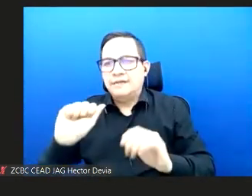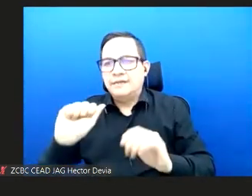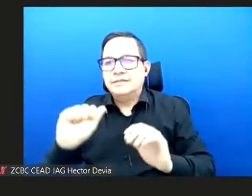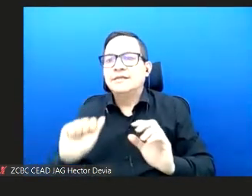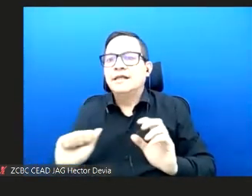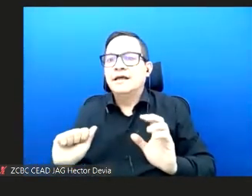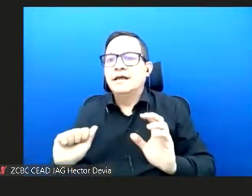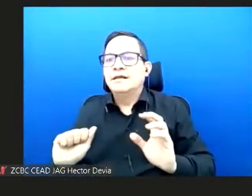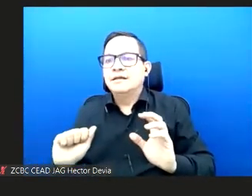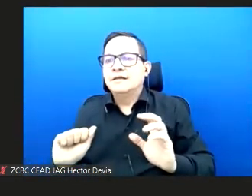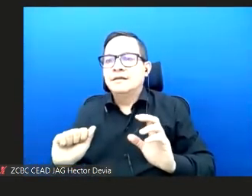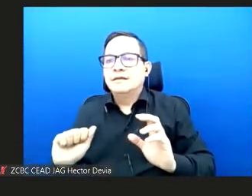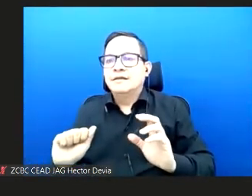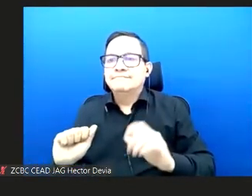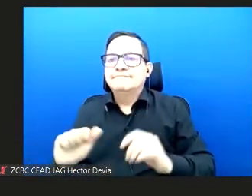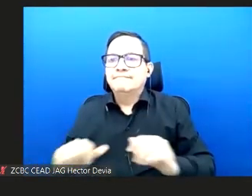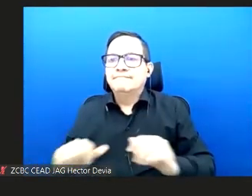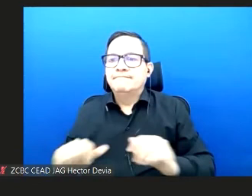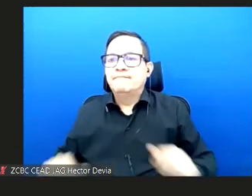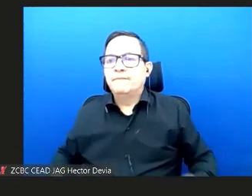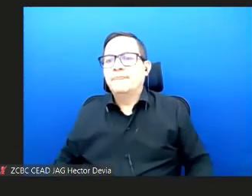de A,